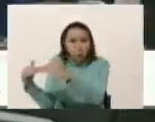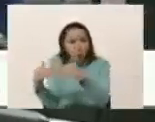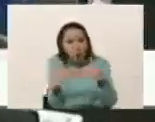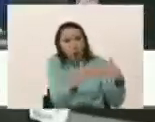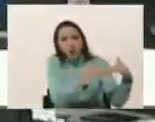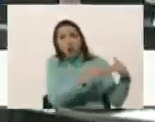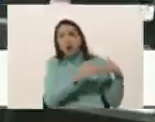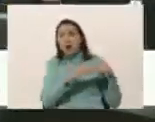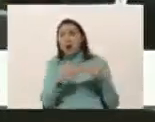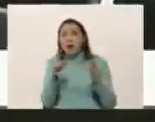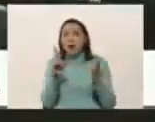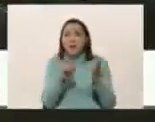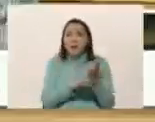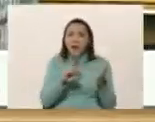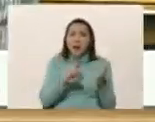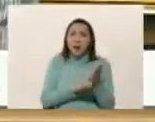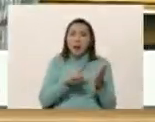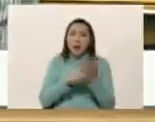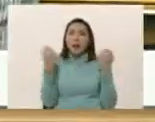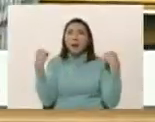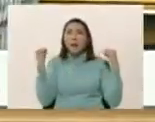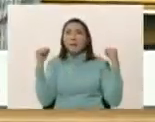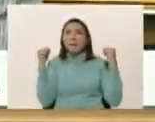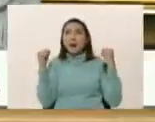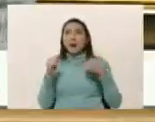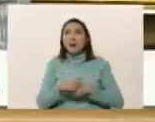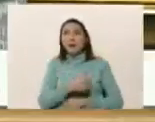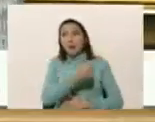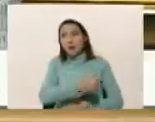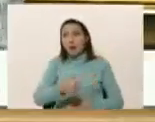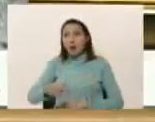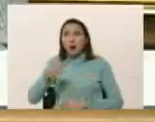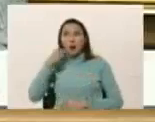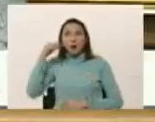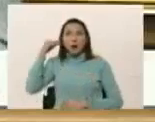verdadera y practicada entre los géneros